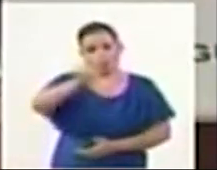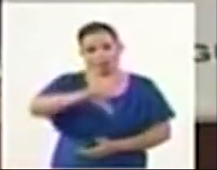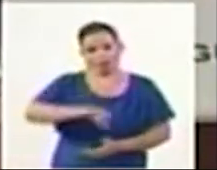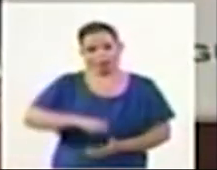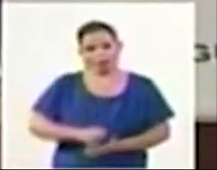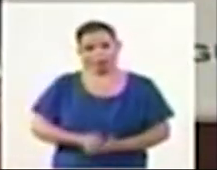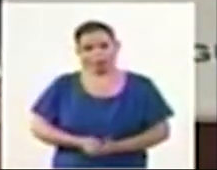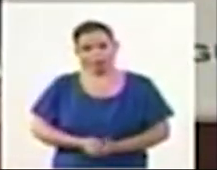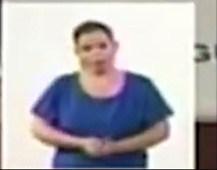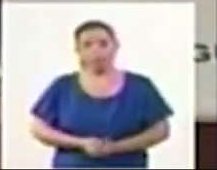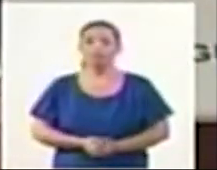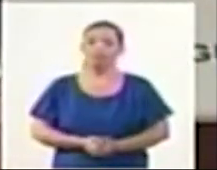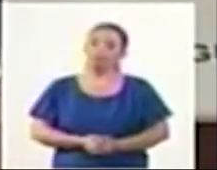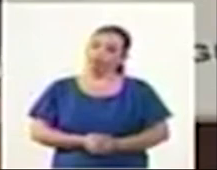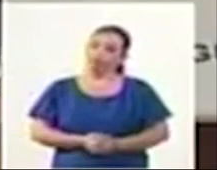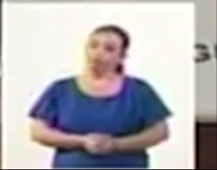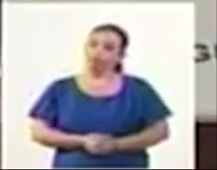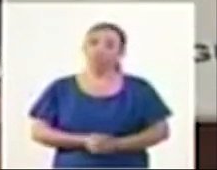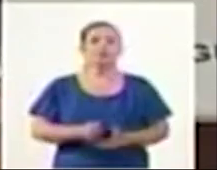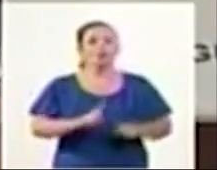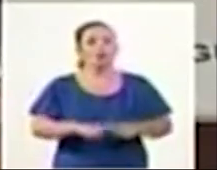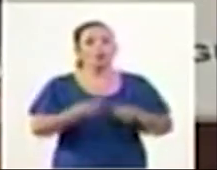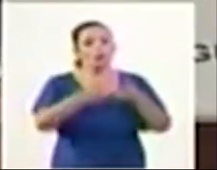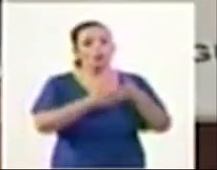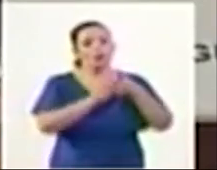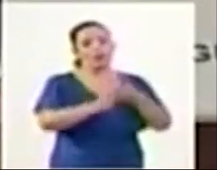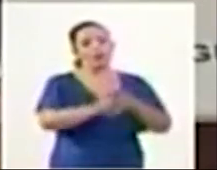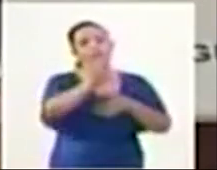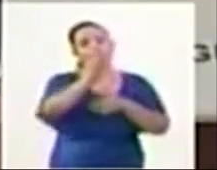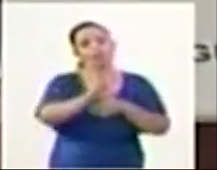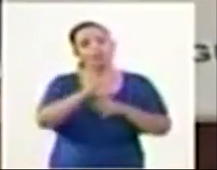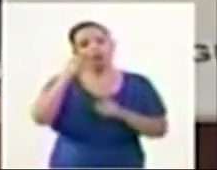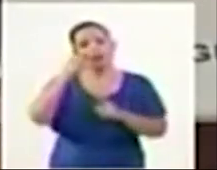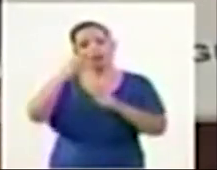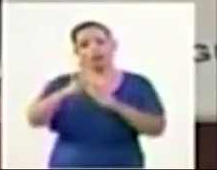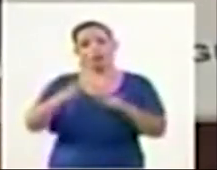Que promovía la unidad de nuestros pueblos.